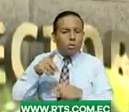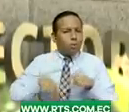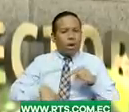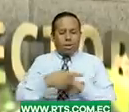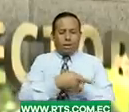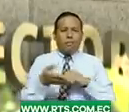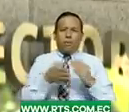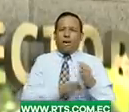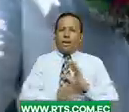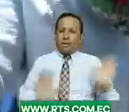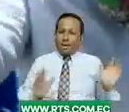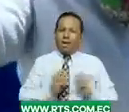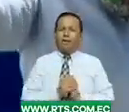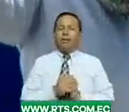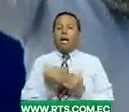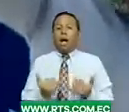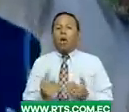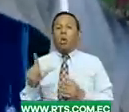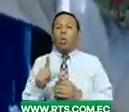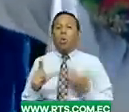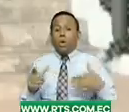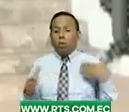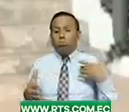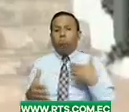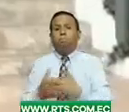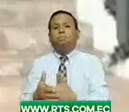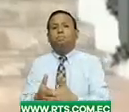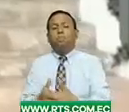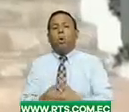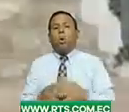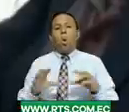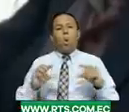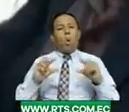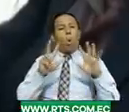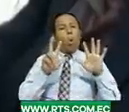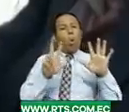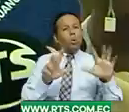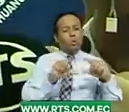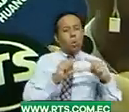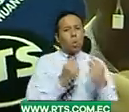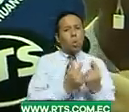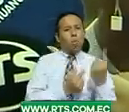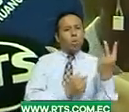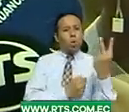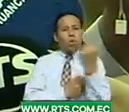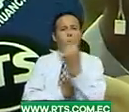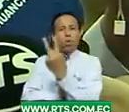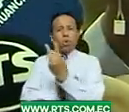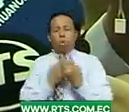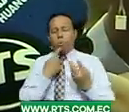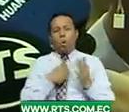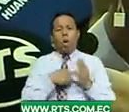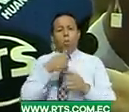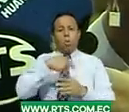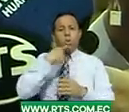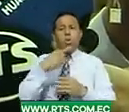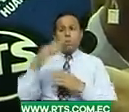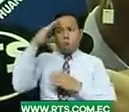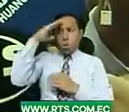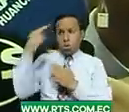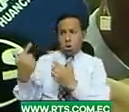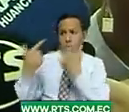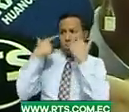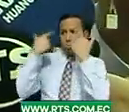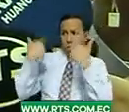la tomarán. Porque tienen seguridad personal y eso ya es una responsabilidad que asumen. ¿Cuáles son esos binomios, presidenta? Es el